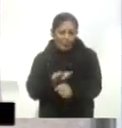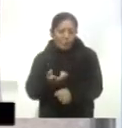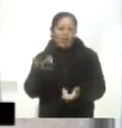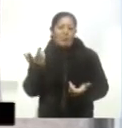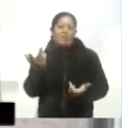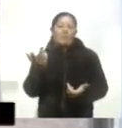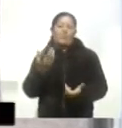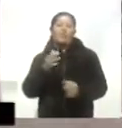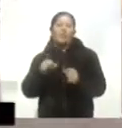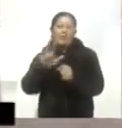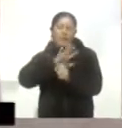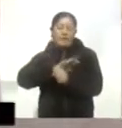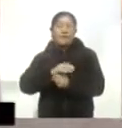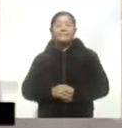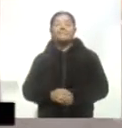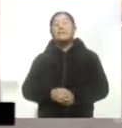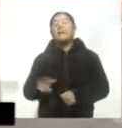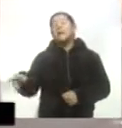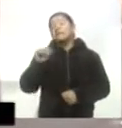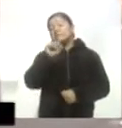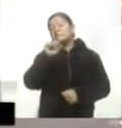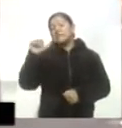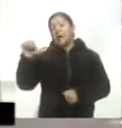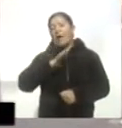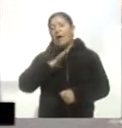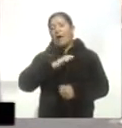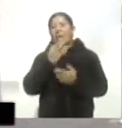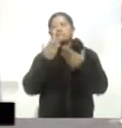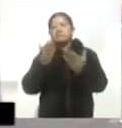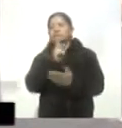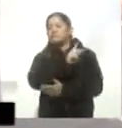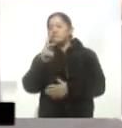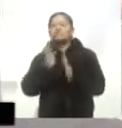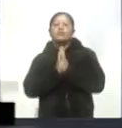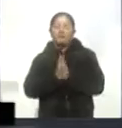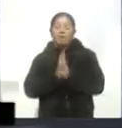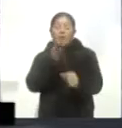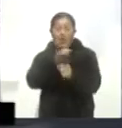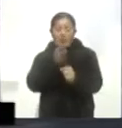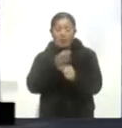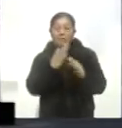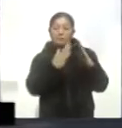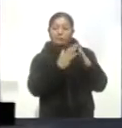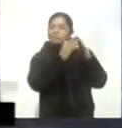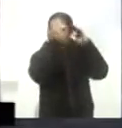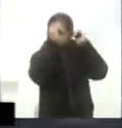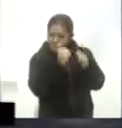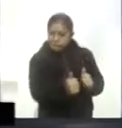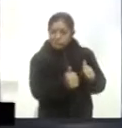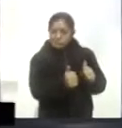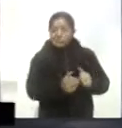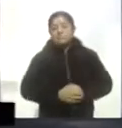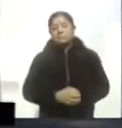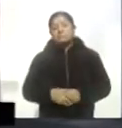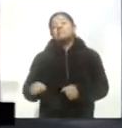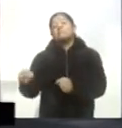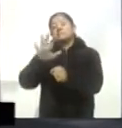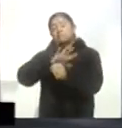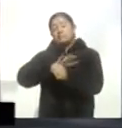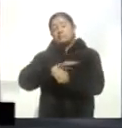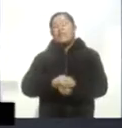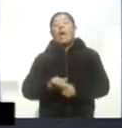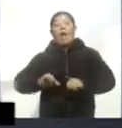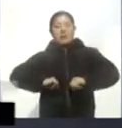La Secretaría de Salud del Estado llamó a la población a desarrollar durante este periodo de aislamiento voluntario por COVID-19 diversas